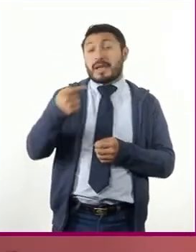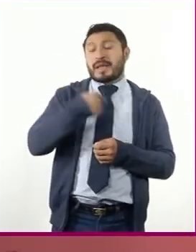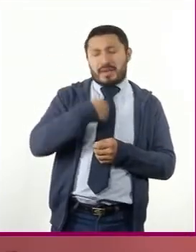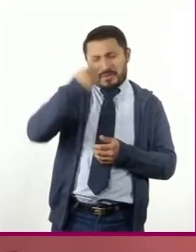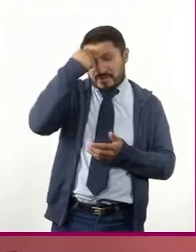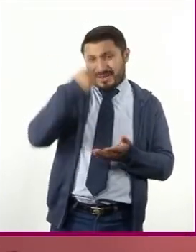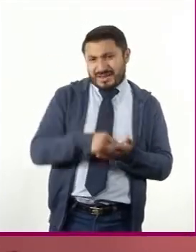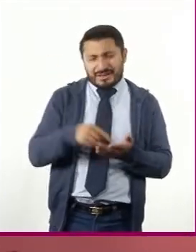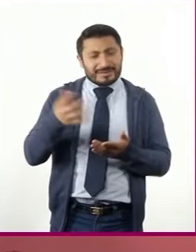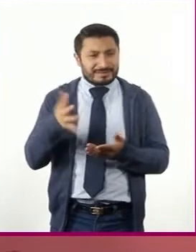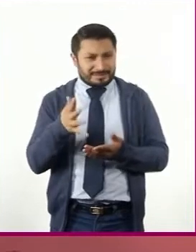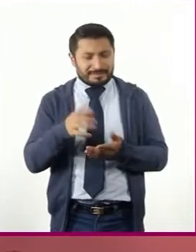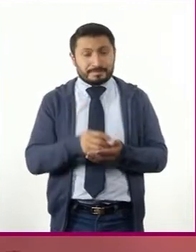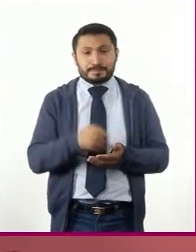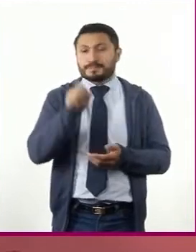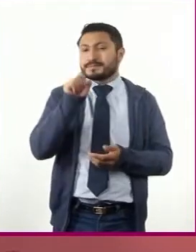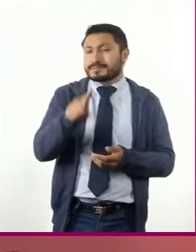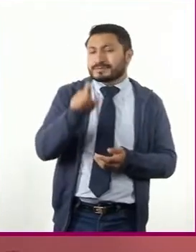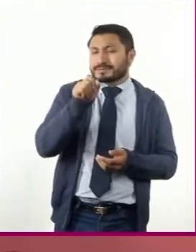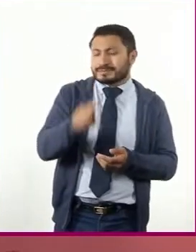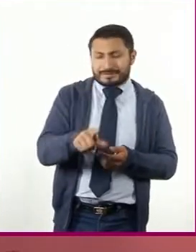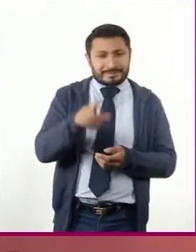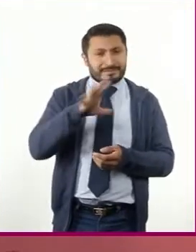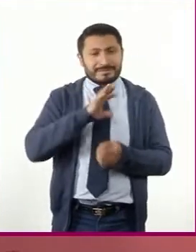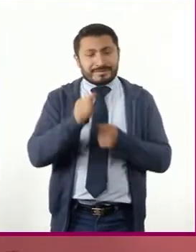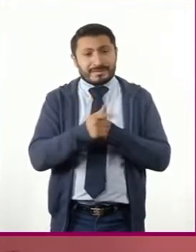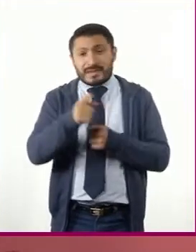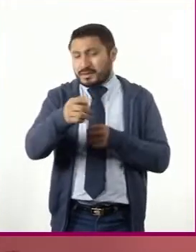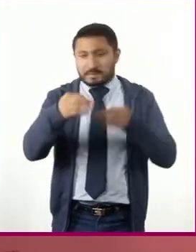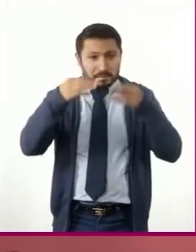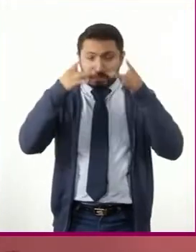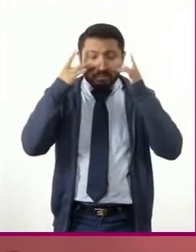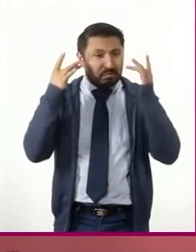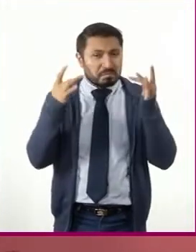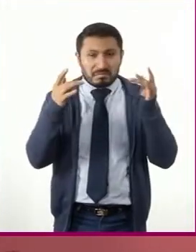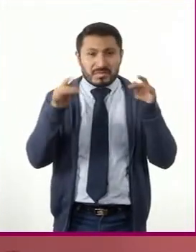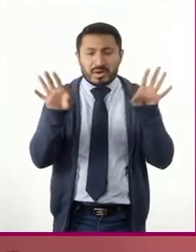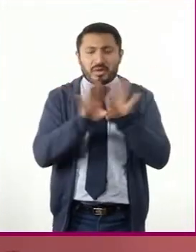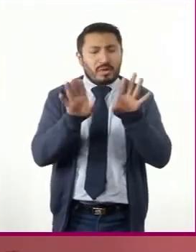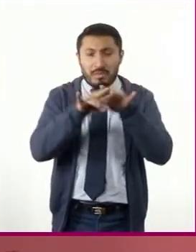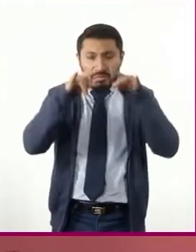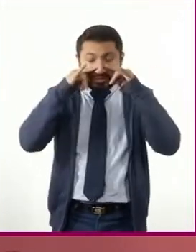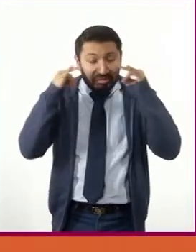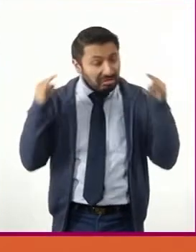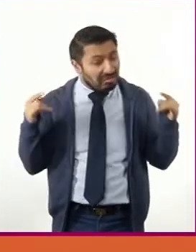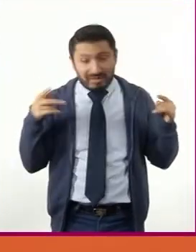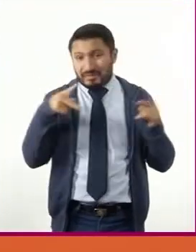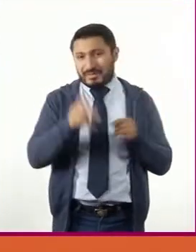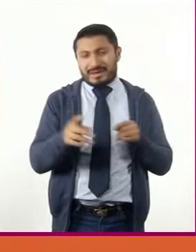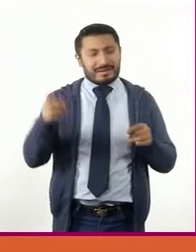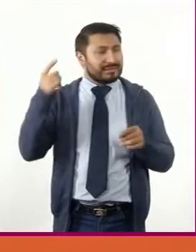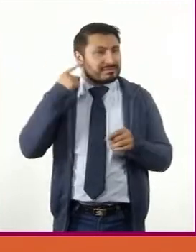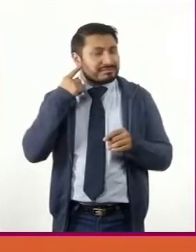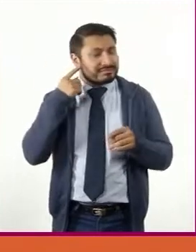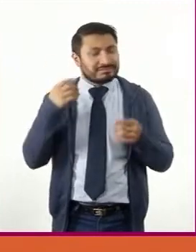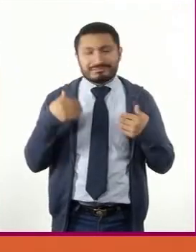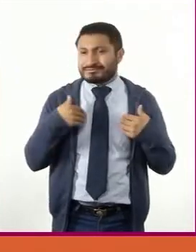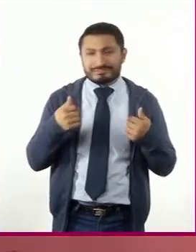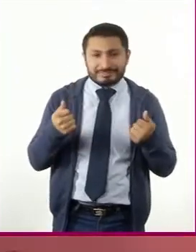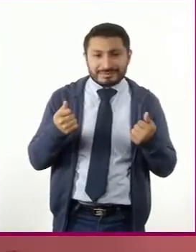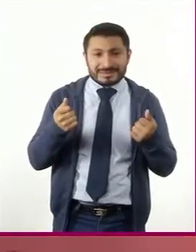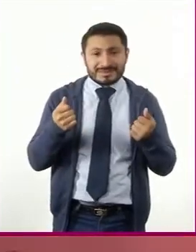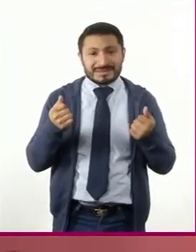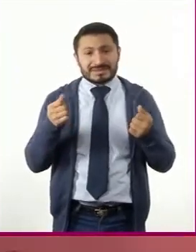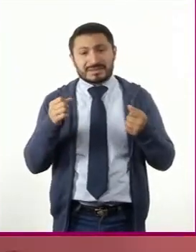pareció. También hay algo que ustedes no percibieron porque no es evidente al oído, pero que yo les digo, y es que